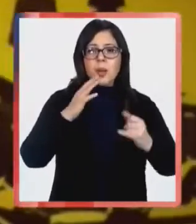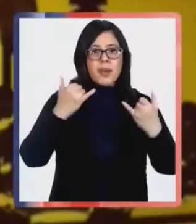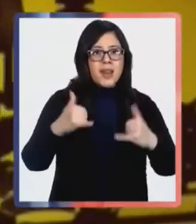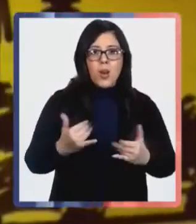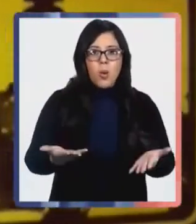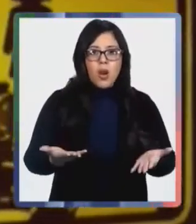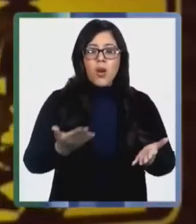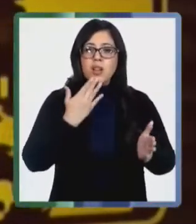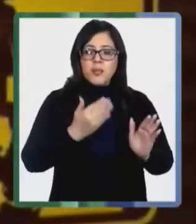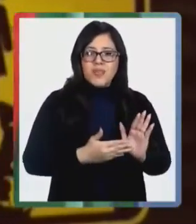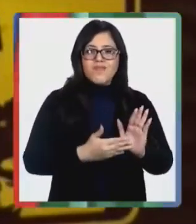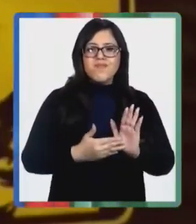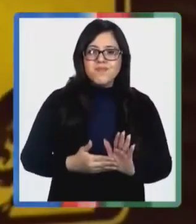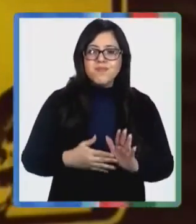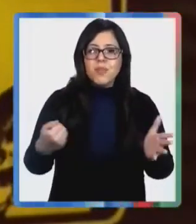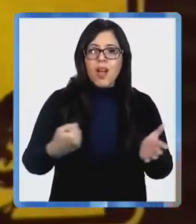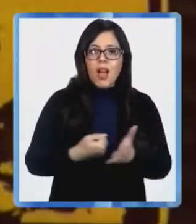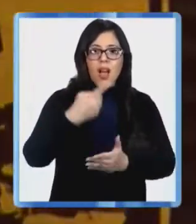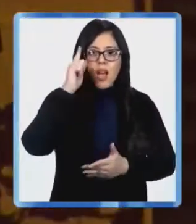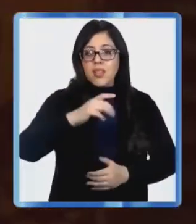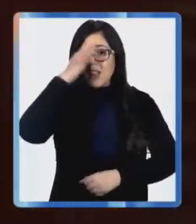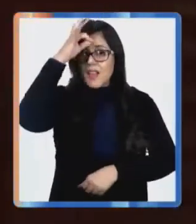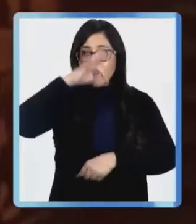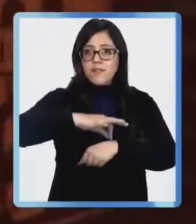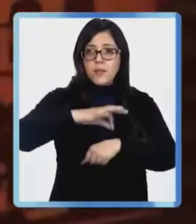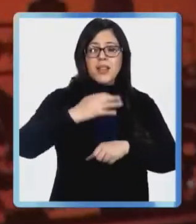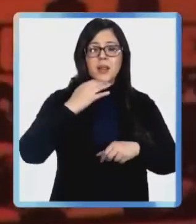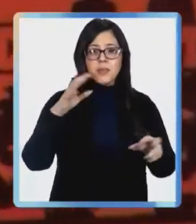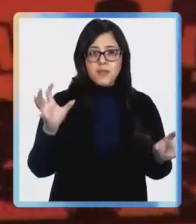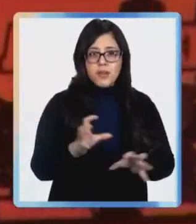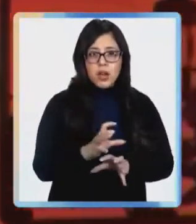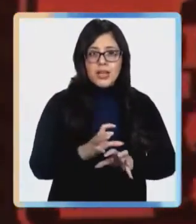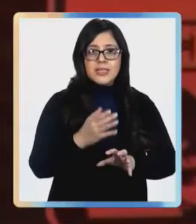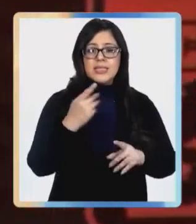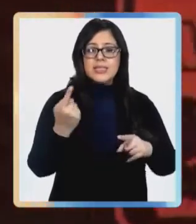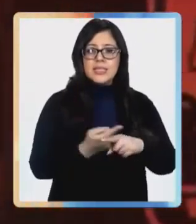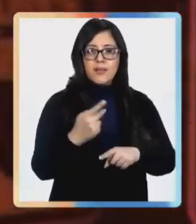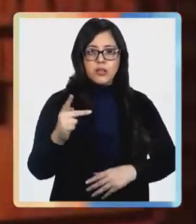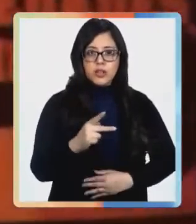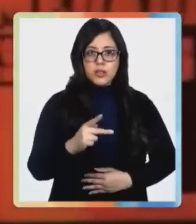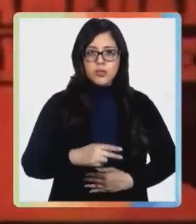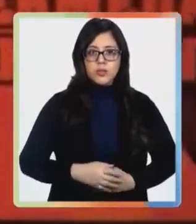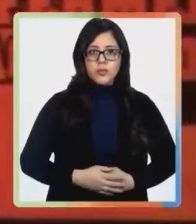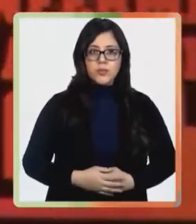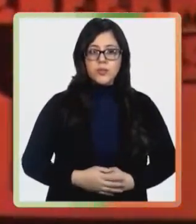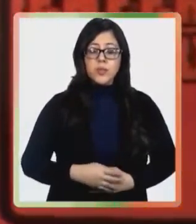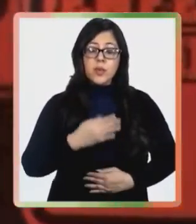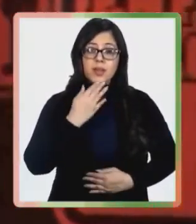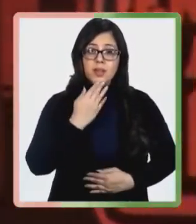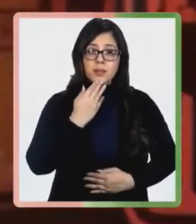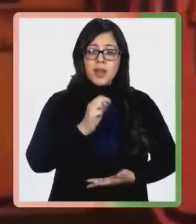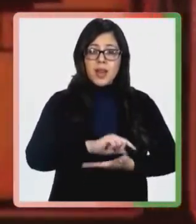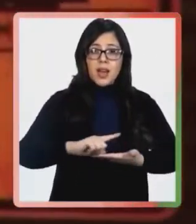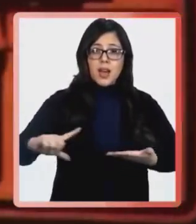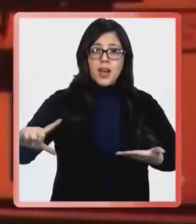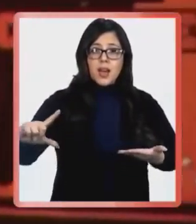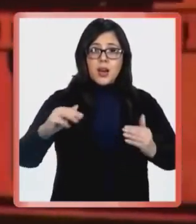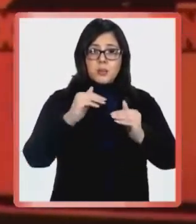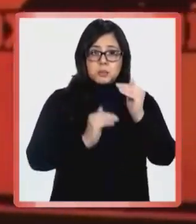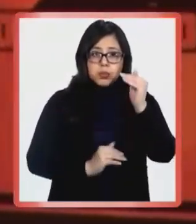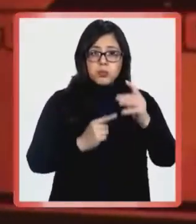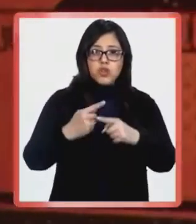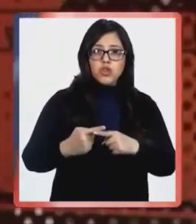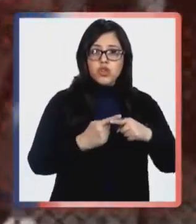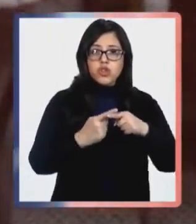derecho a la educación y el juego los expone a accidentes enfermedades violencia y abuso sexual además